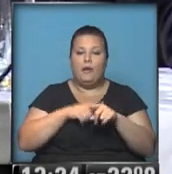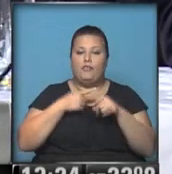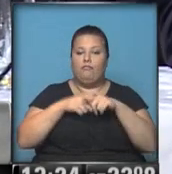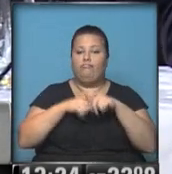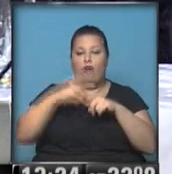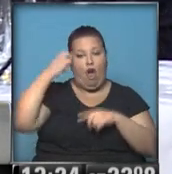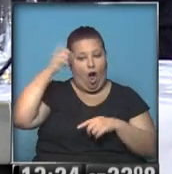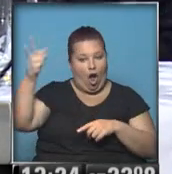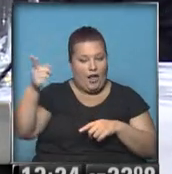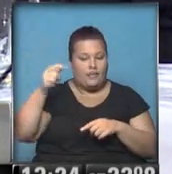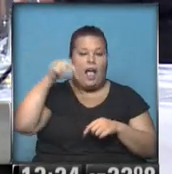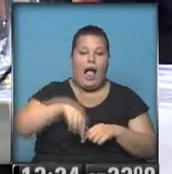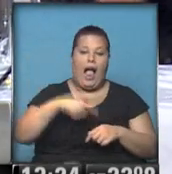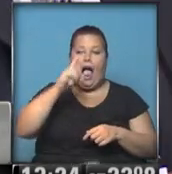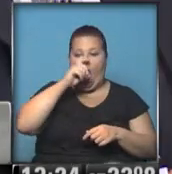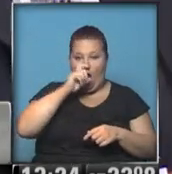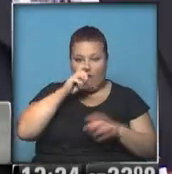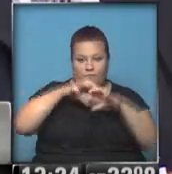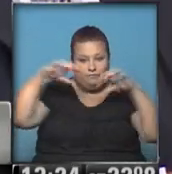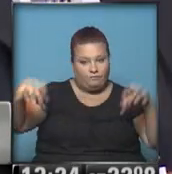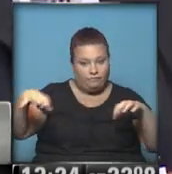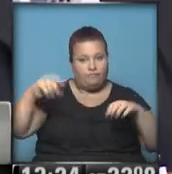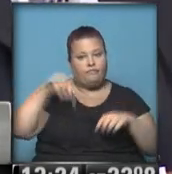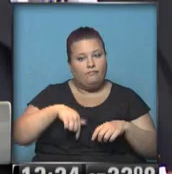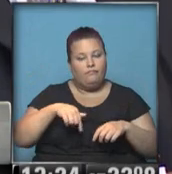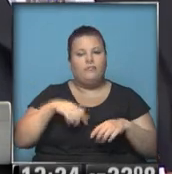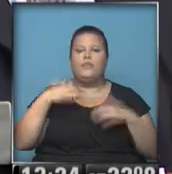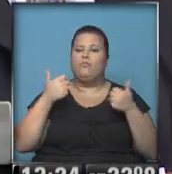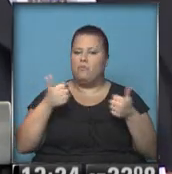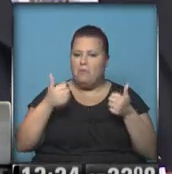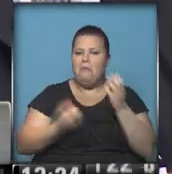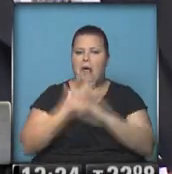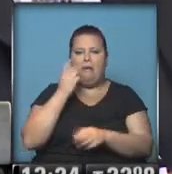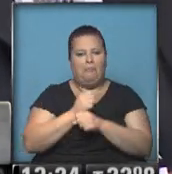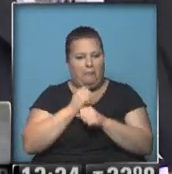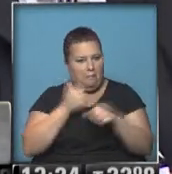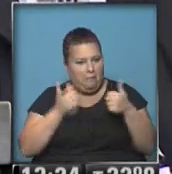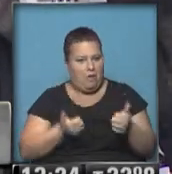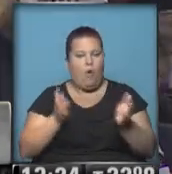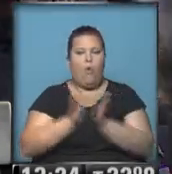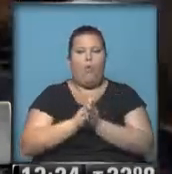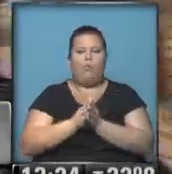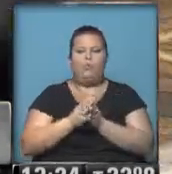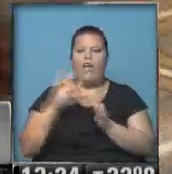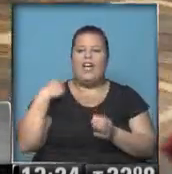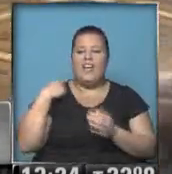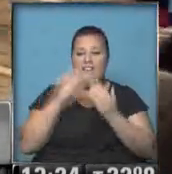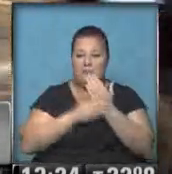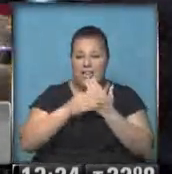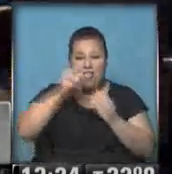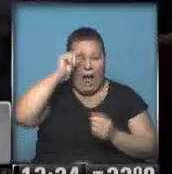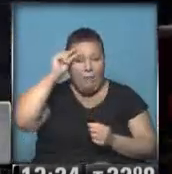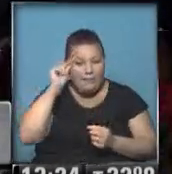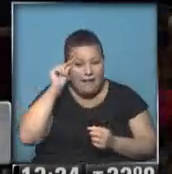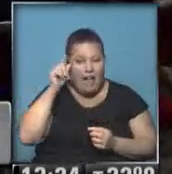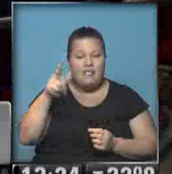el Congreso, y acá en la ciudad de Corrientes tuvimos una excelente mañana de trabajo junto con el jefe de gabinete Jorge